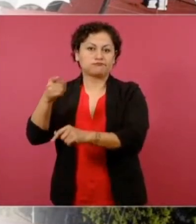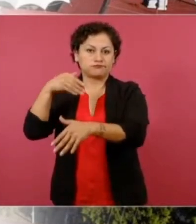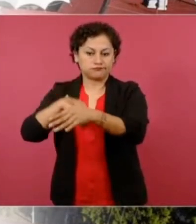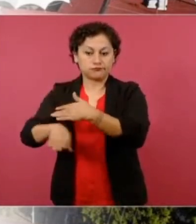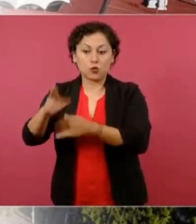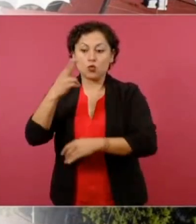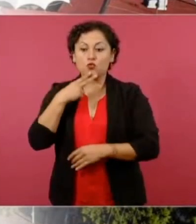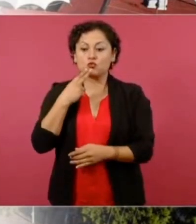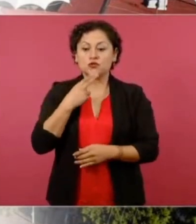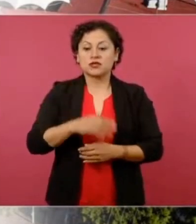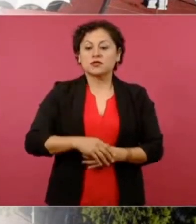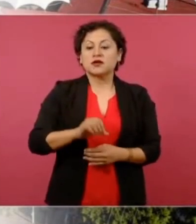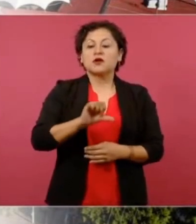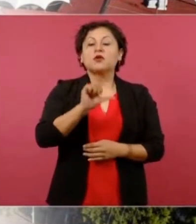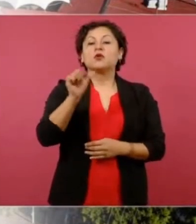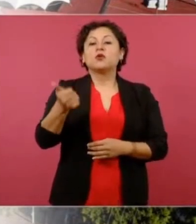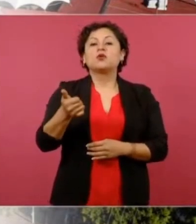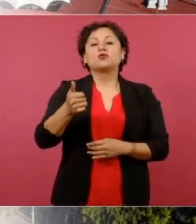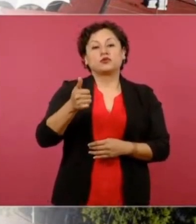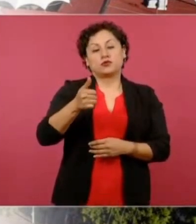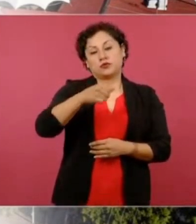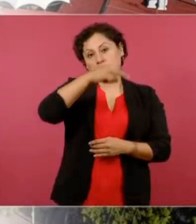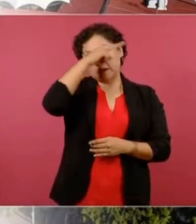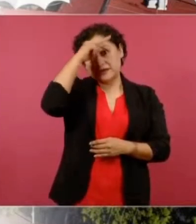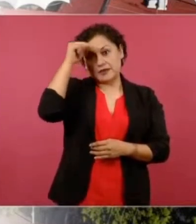Nayarit tenemos otra historia